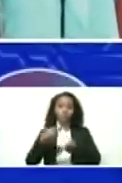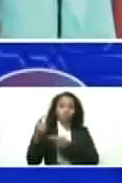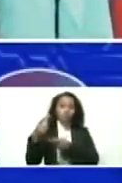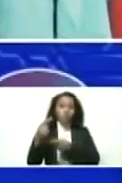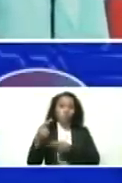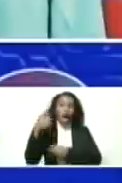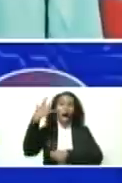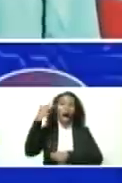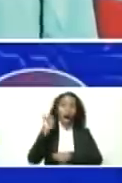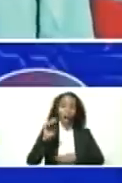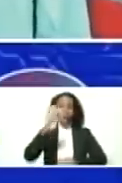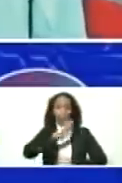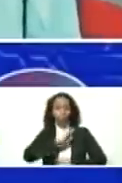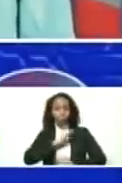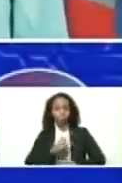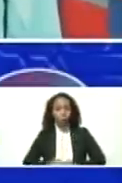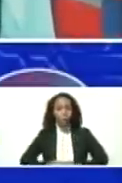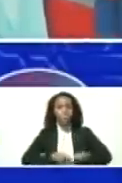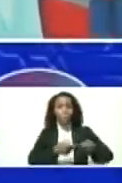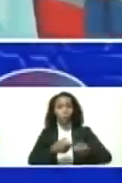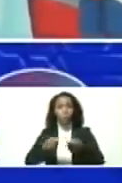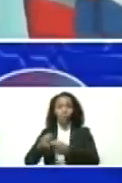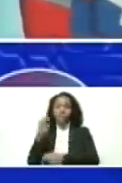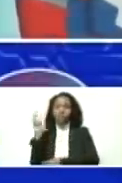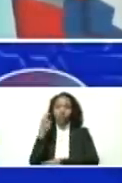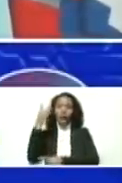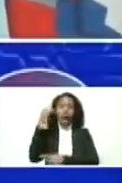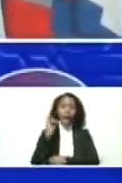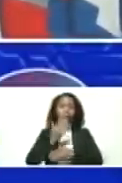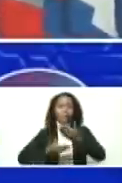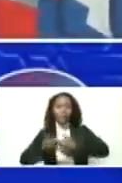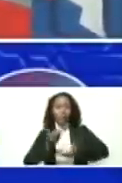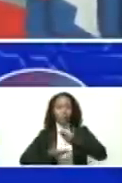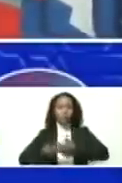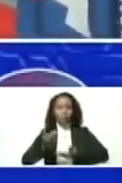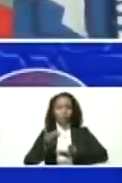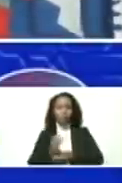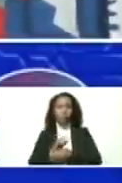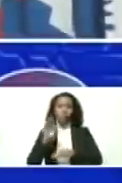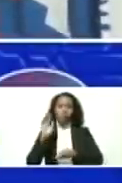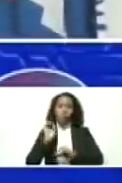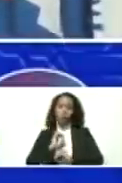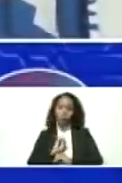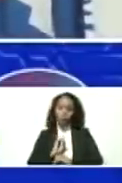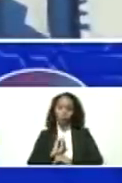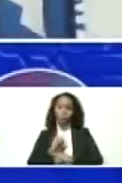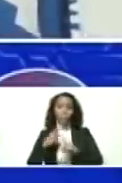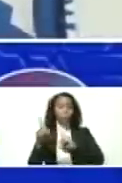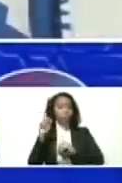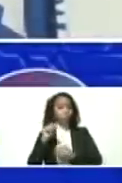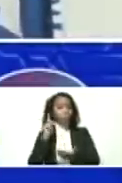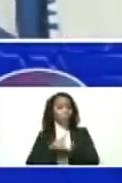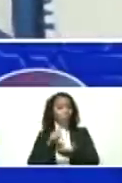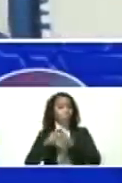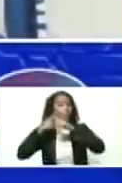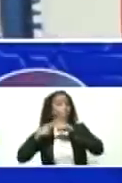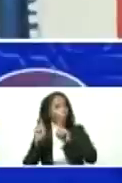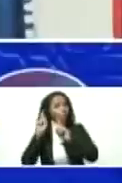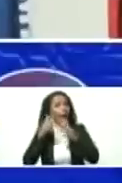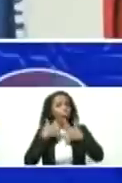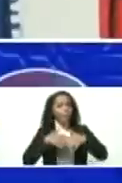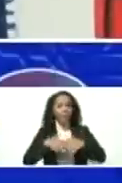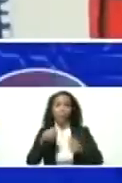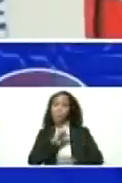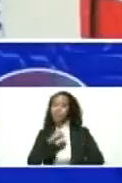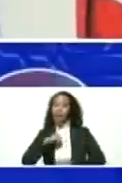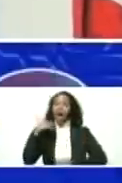Tiene reparto propio, es decir, Vitrina Venezuela cuenta con un servicio de delivery o de reparto, pero también se incorporaron otras empresas privadas que